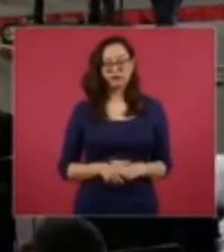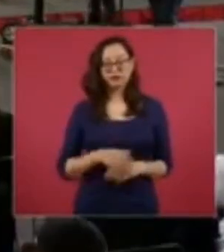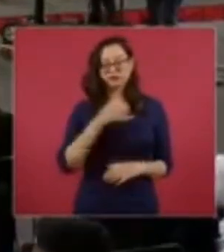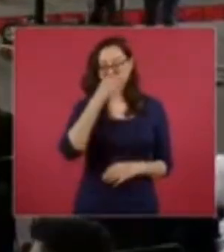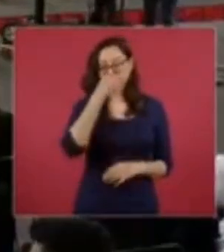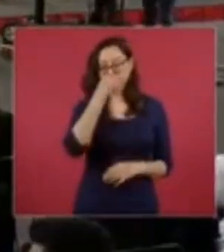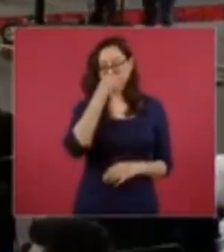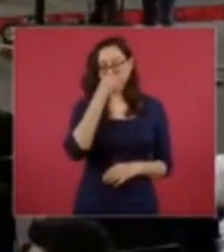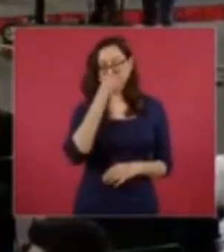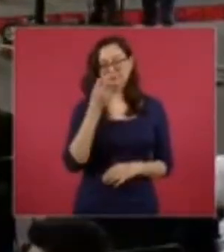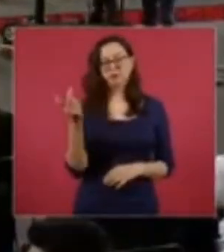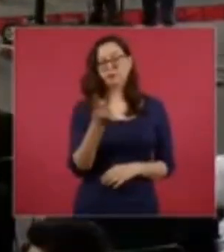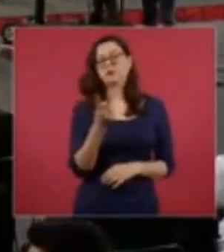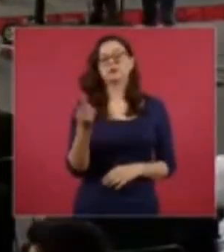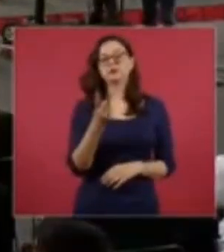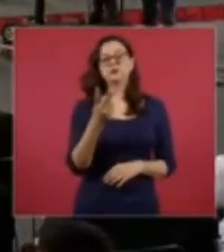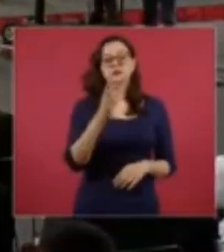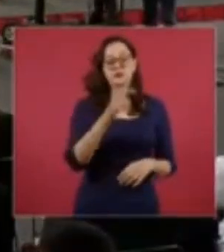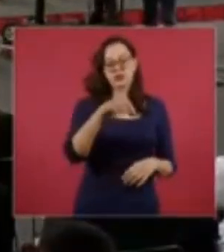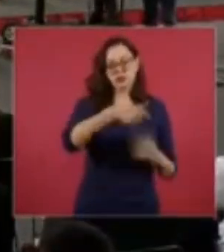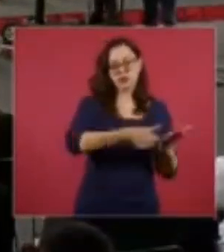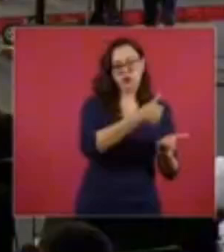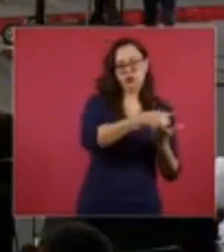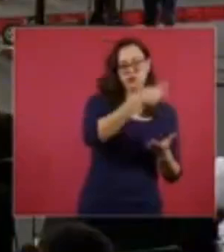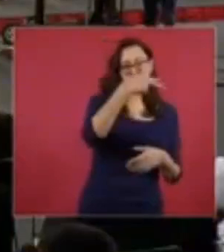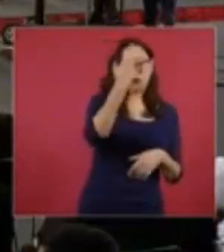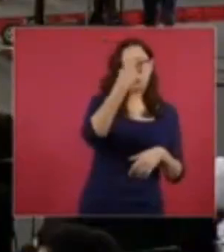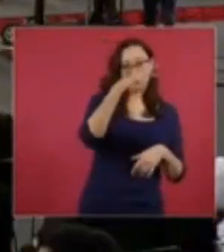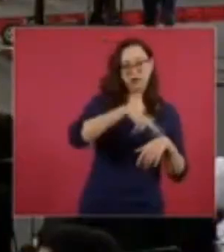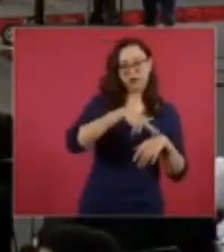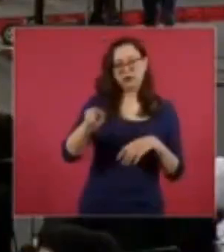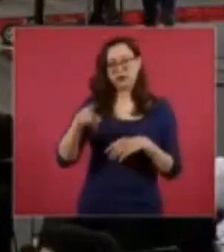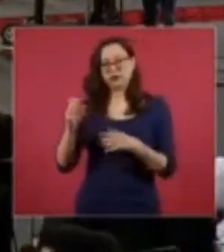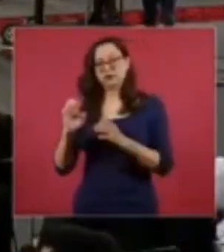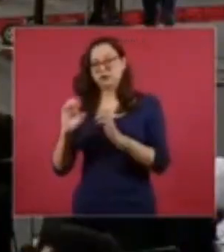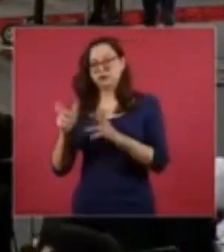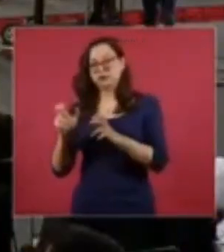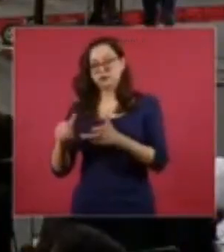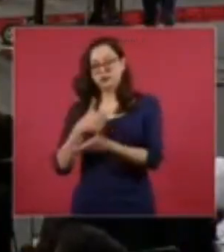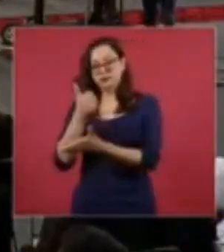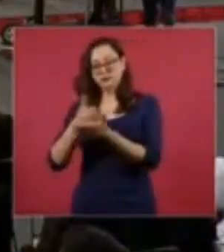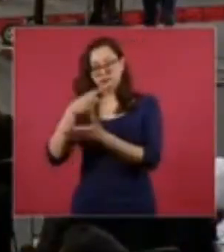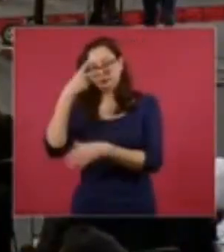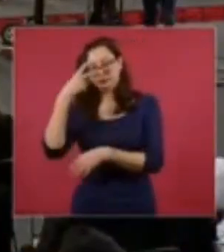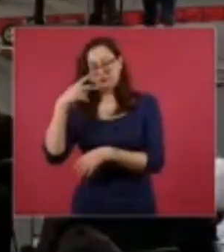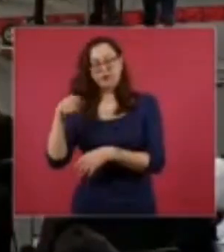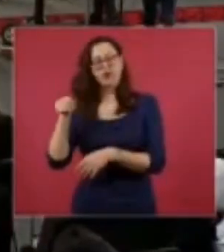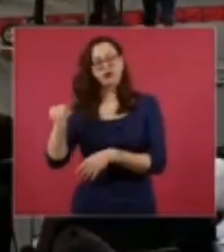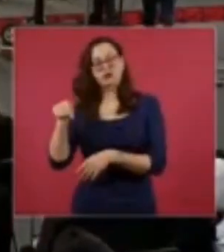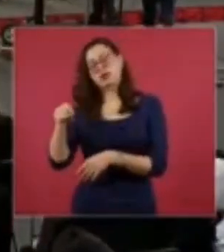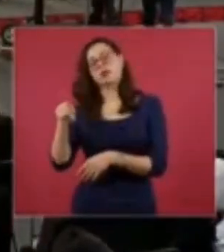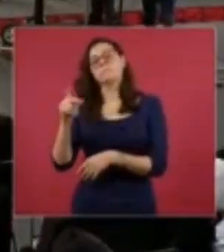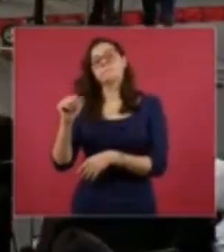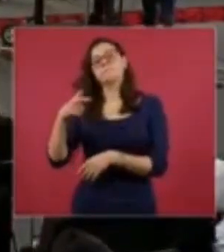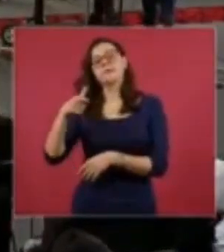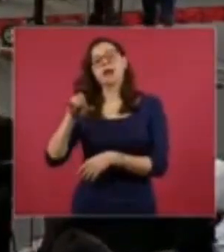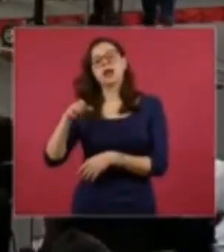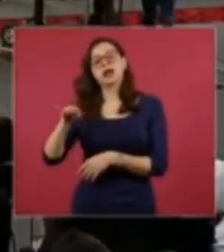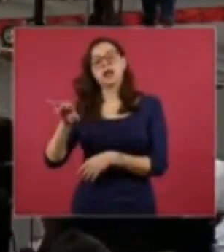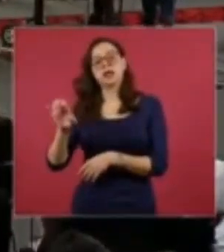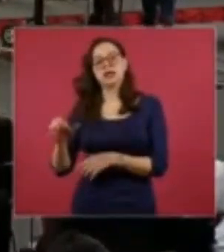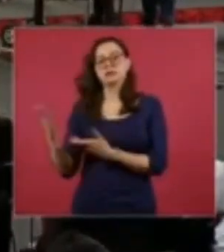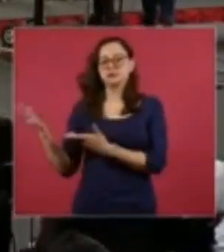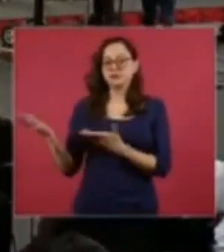Ingeniería, director de la unidad de Palenque, allá en su ciudad, señor presidente. Quisiera pedirles